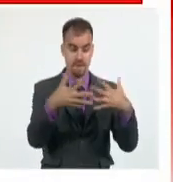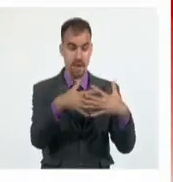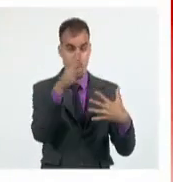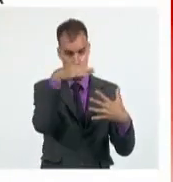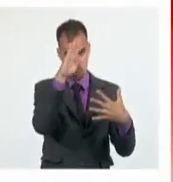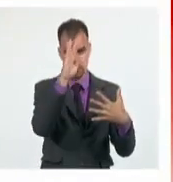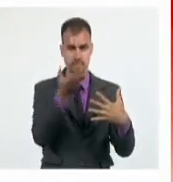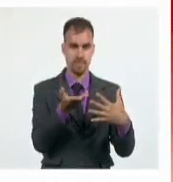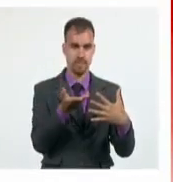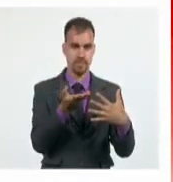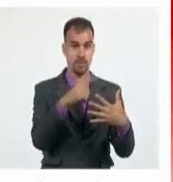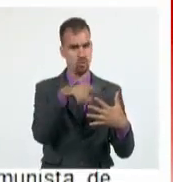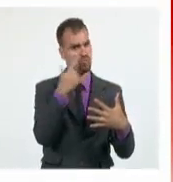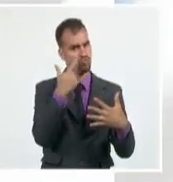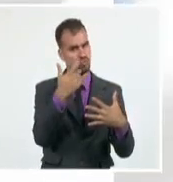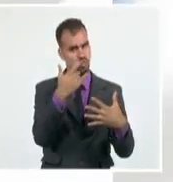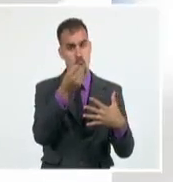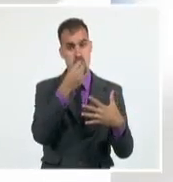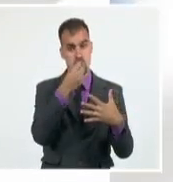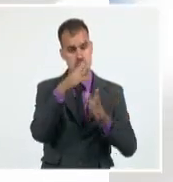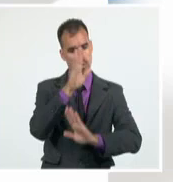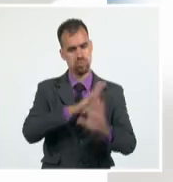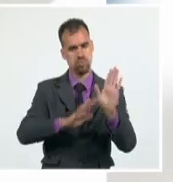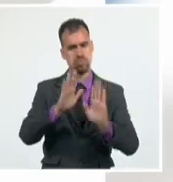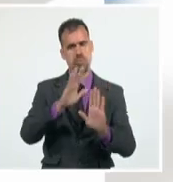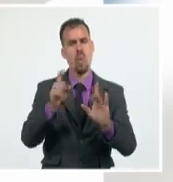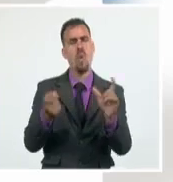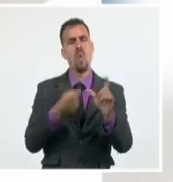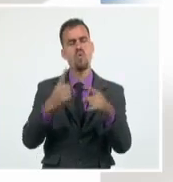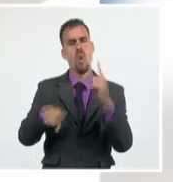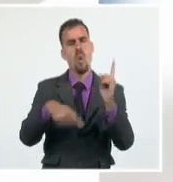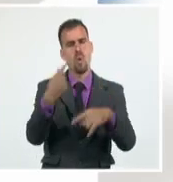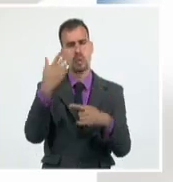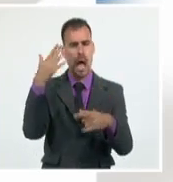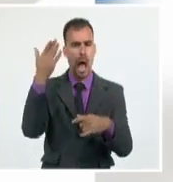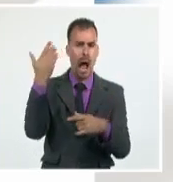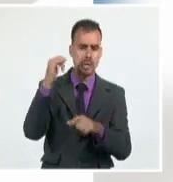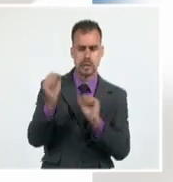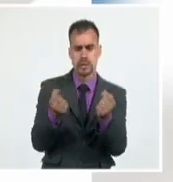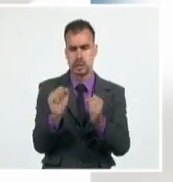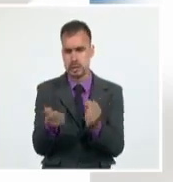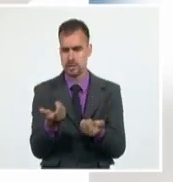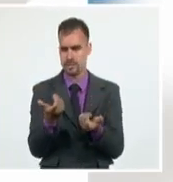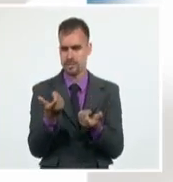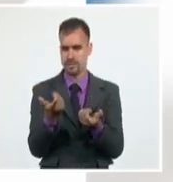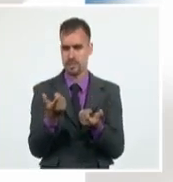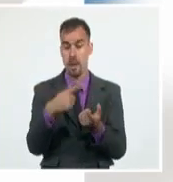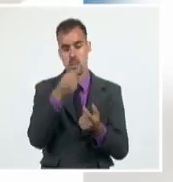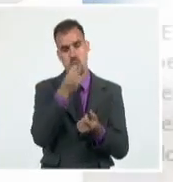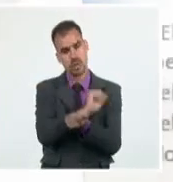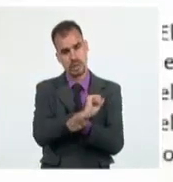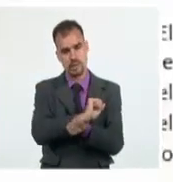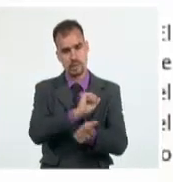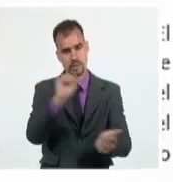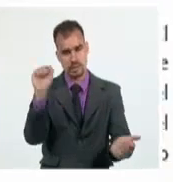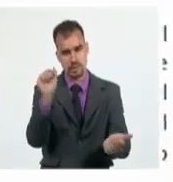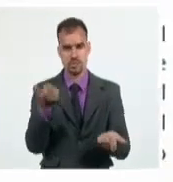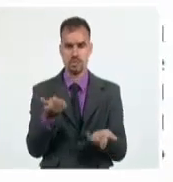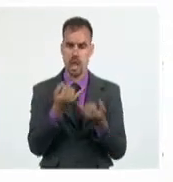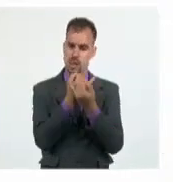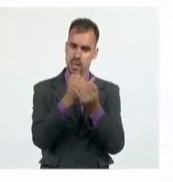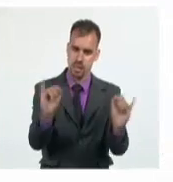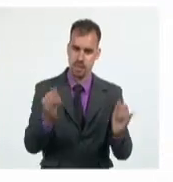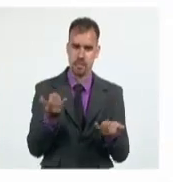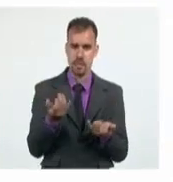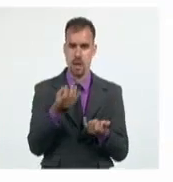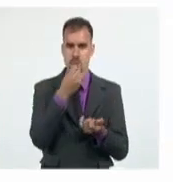sido referente mundial en la lucha contra el colonialismo, contra el imperialismo, por la libertad, la independencia, la